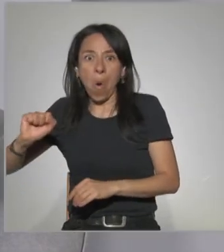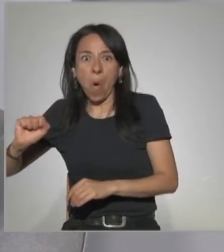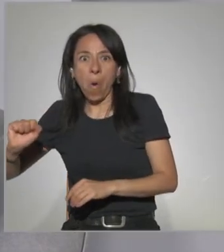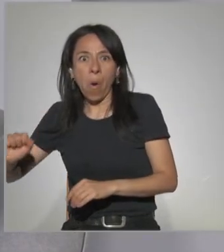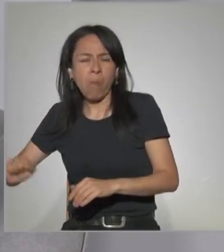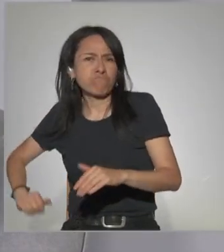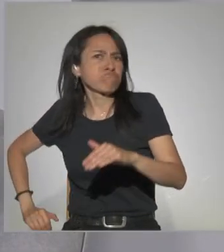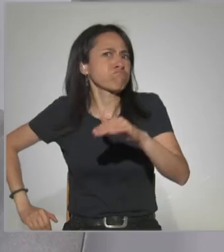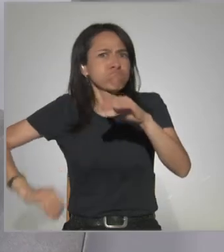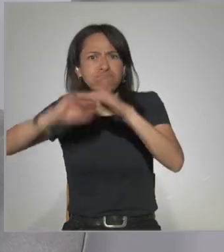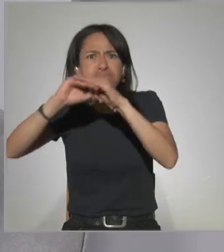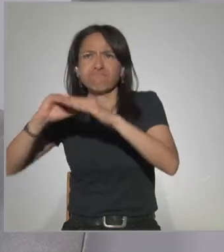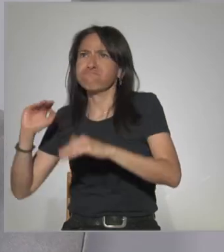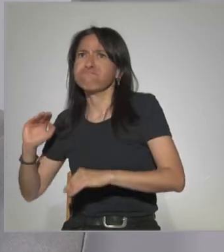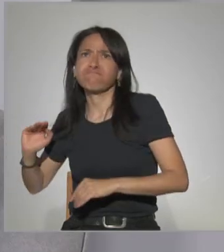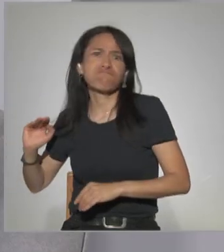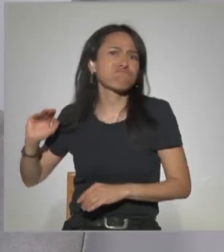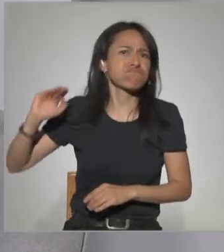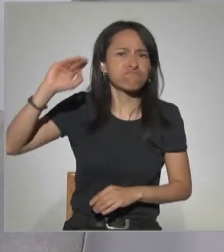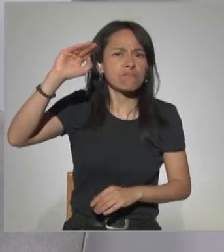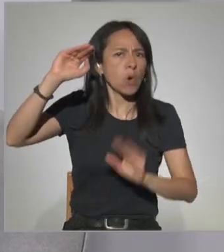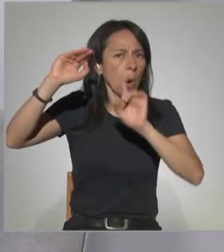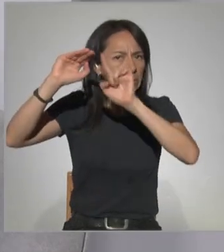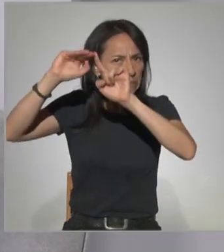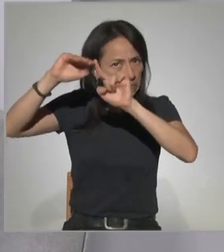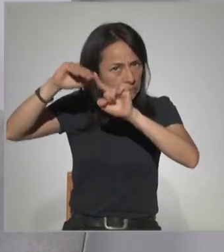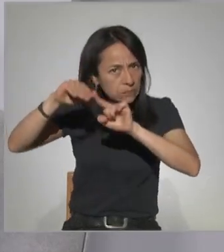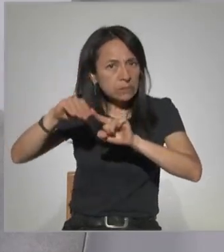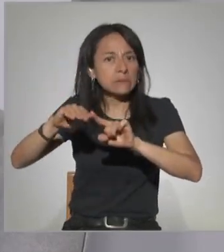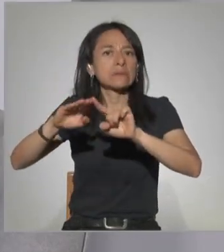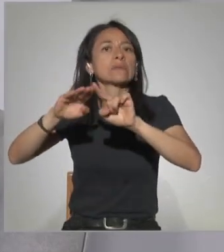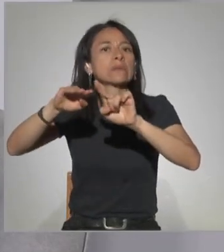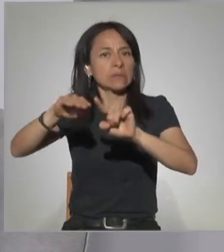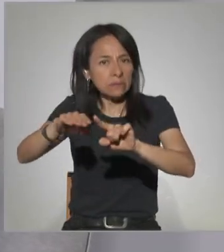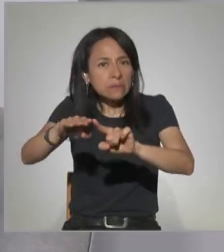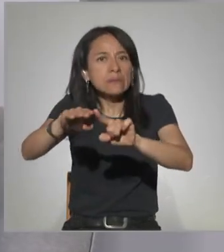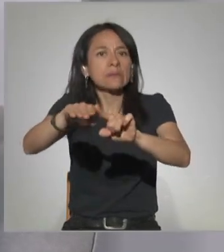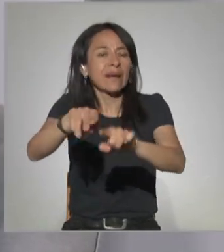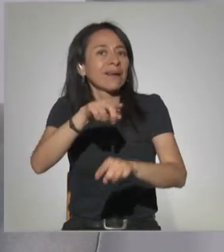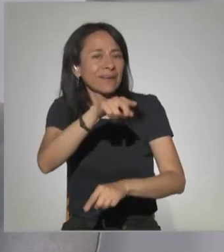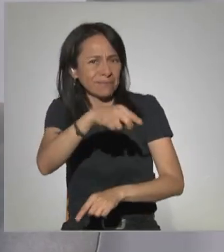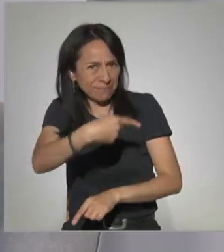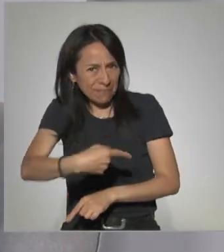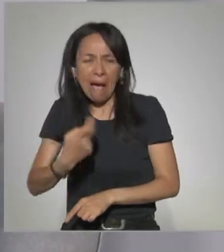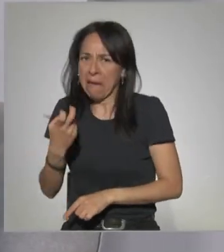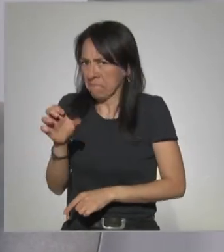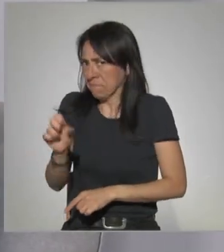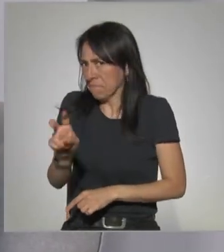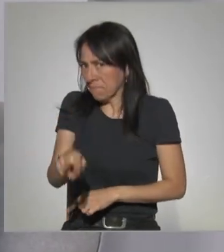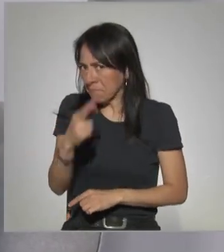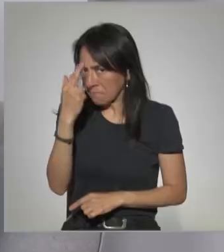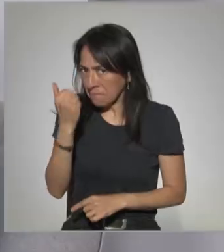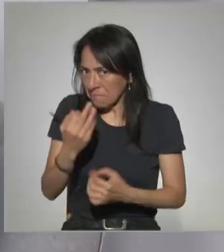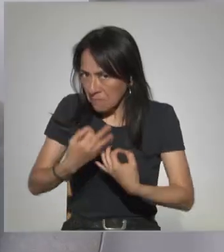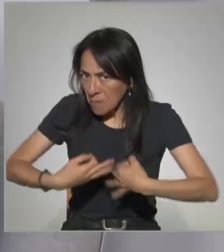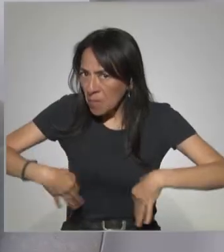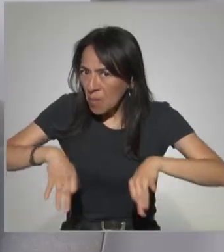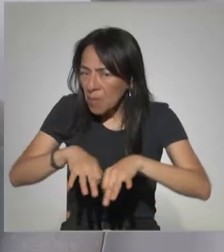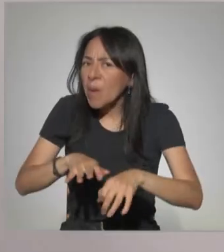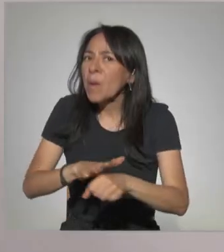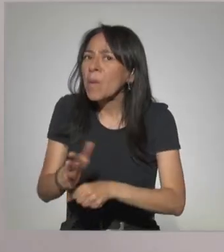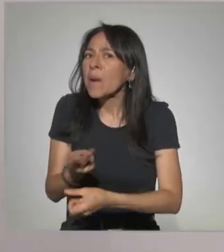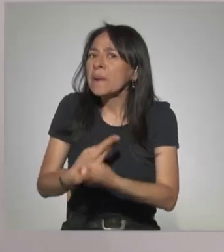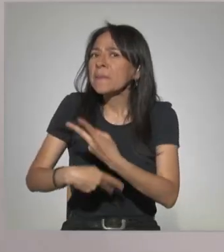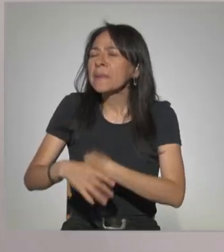Entonces sí hay una excesiva activación. Es decir, lo que tú preguntabas a mí me parece clave. ¿Qué emociones hay,